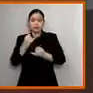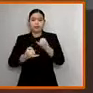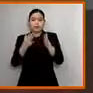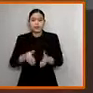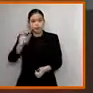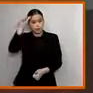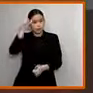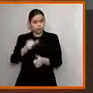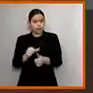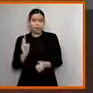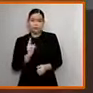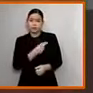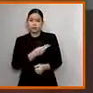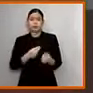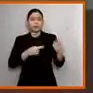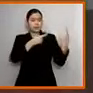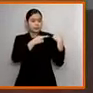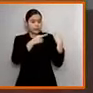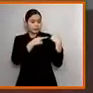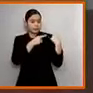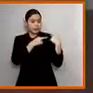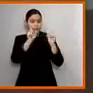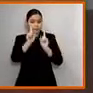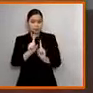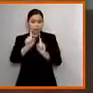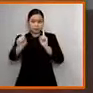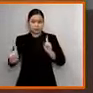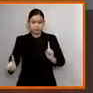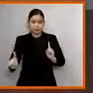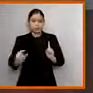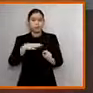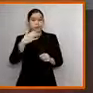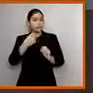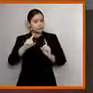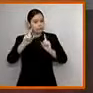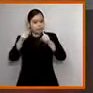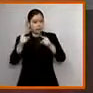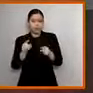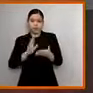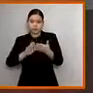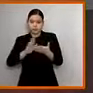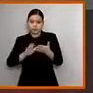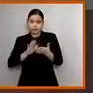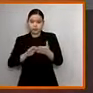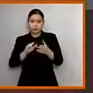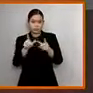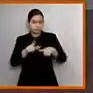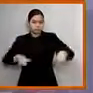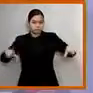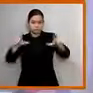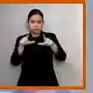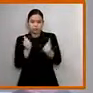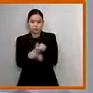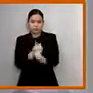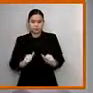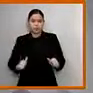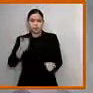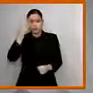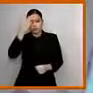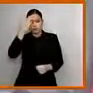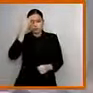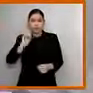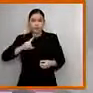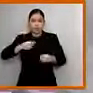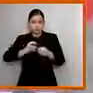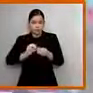recuerden nuestra responsabilidad tomar el distanciamiento social en todos los comerciales autorizados. Suerte porque conocemos el primer número ganador, primer